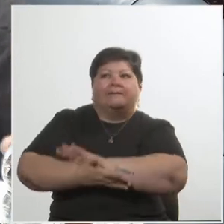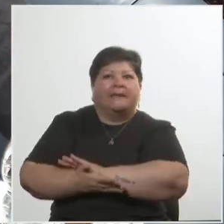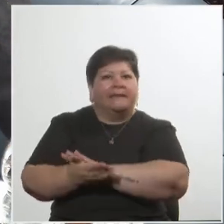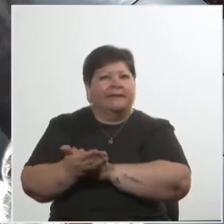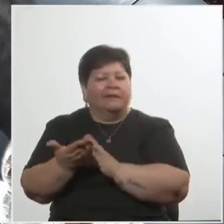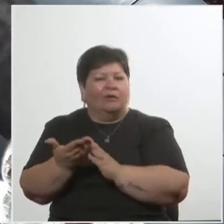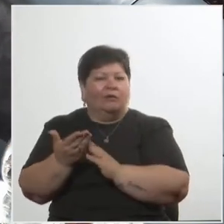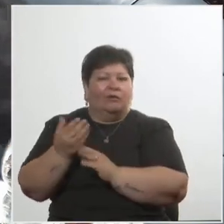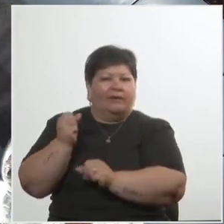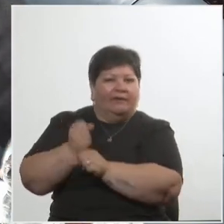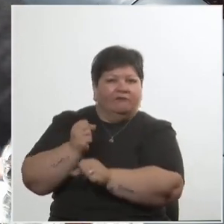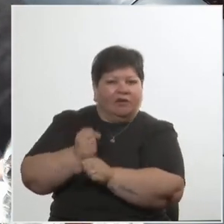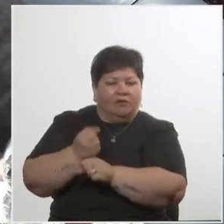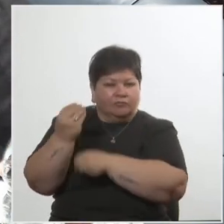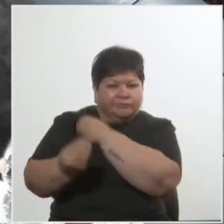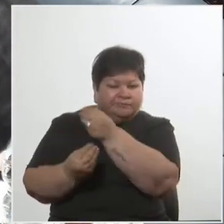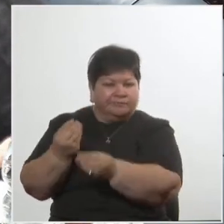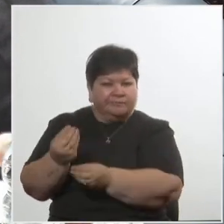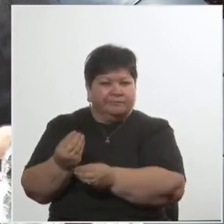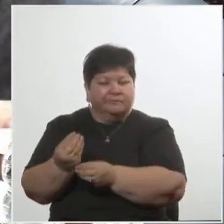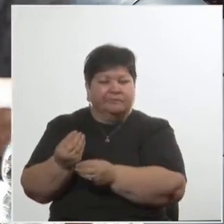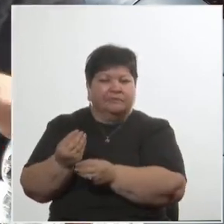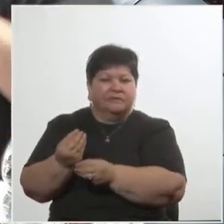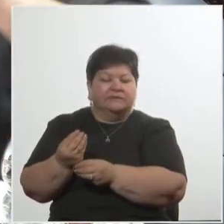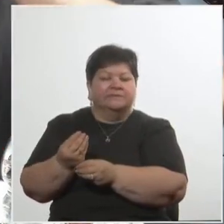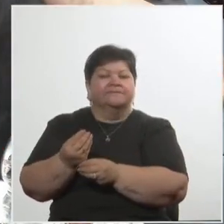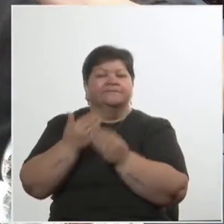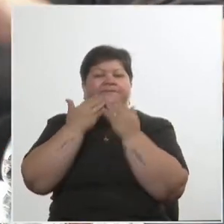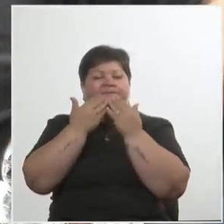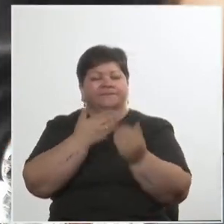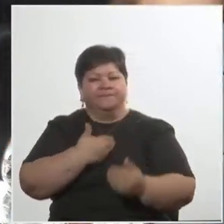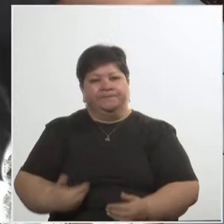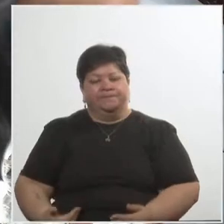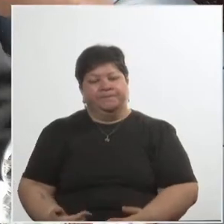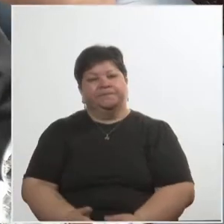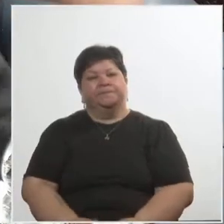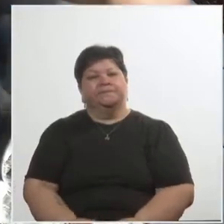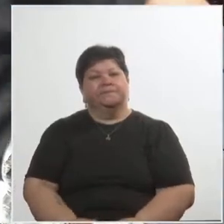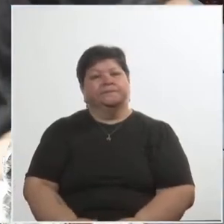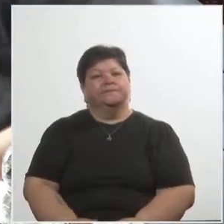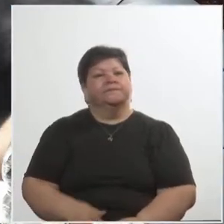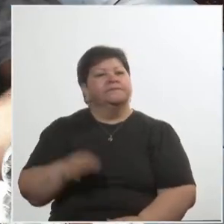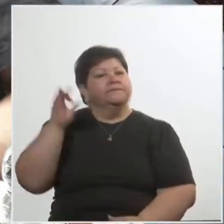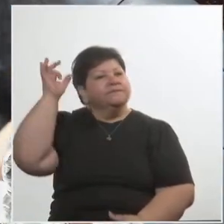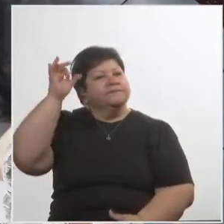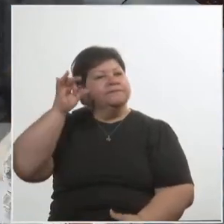de puesto de trabajo y de la pequeña producción Gracias presidente senador